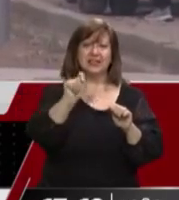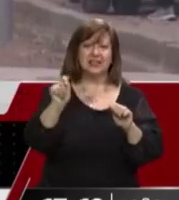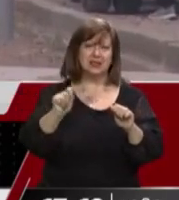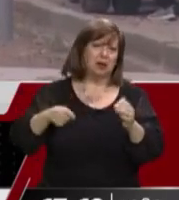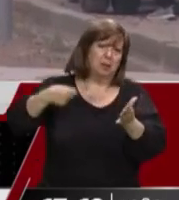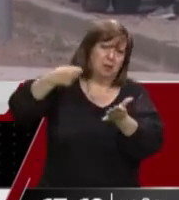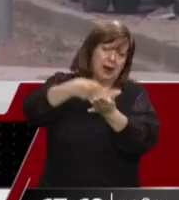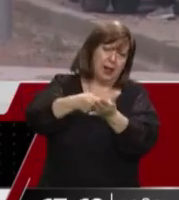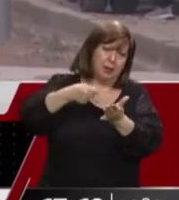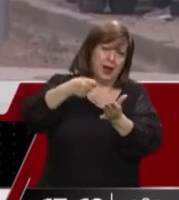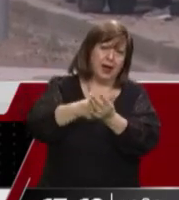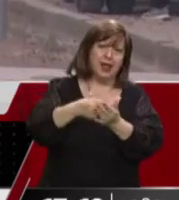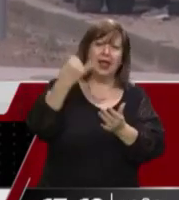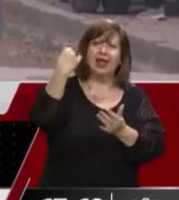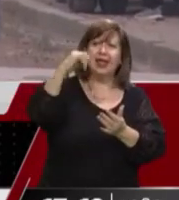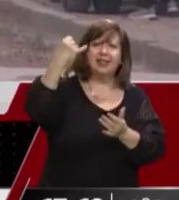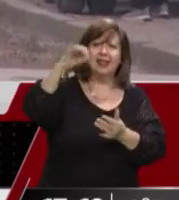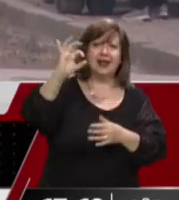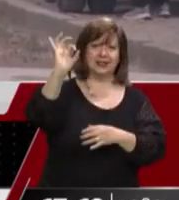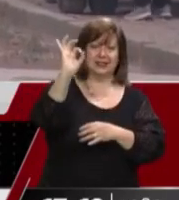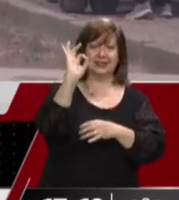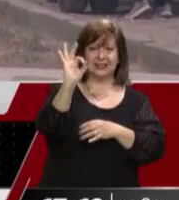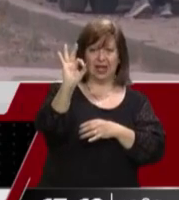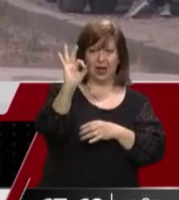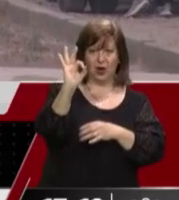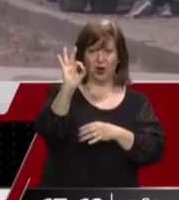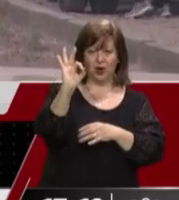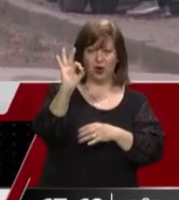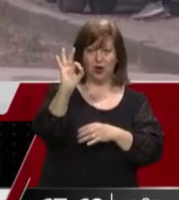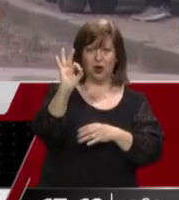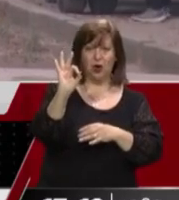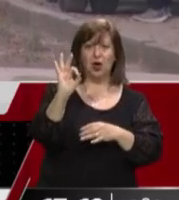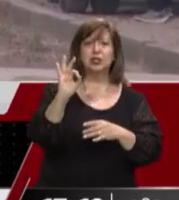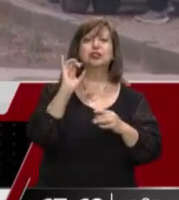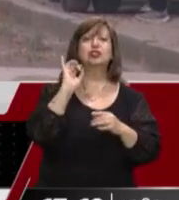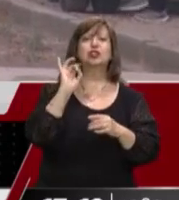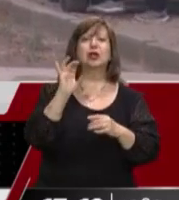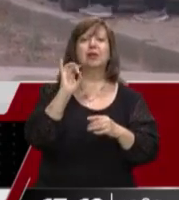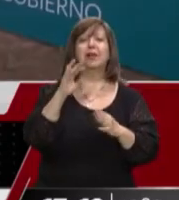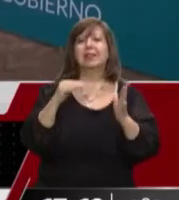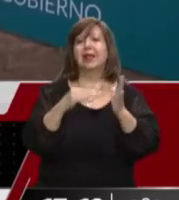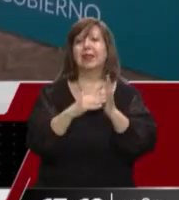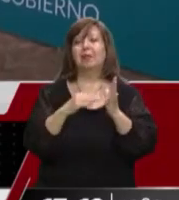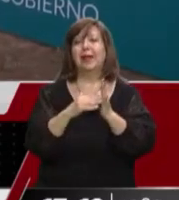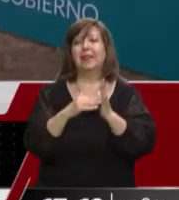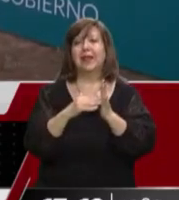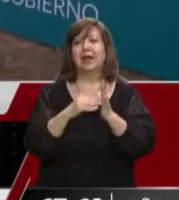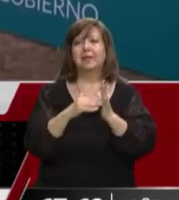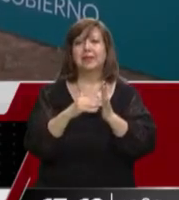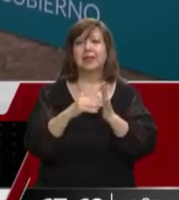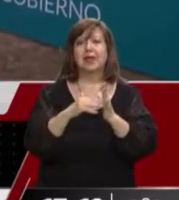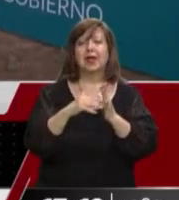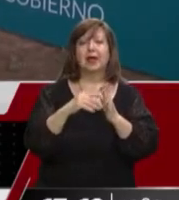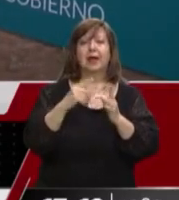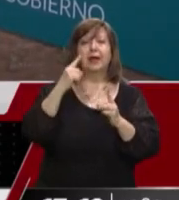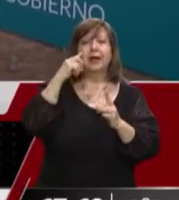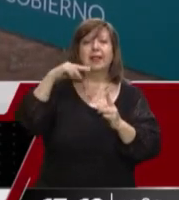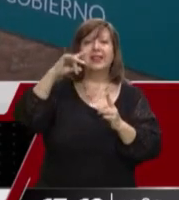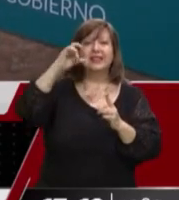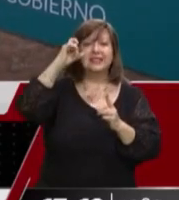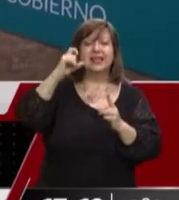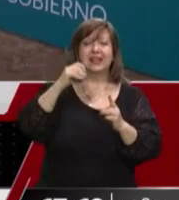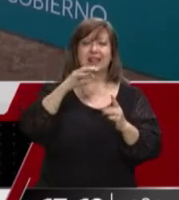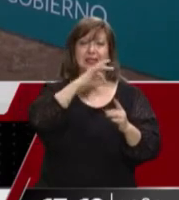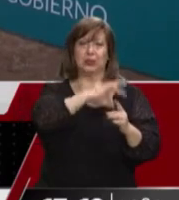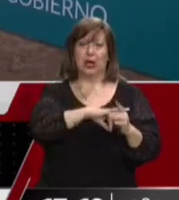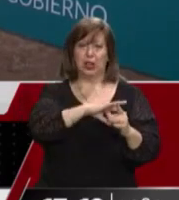sin cero interés. Esto solamente la cuota se va a actualizar de acuerdo al índice de variación del